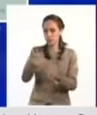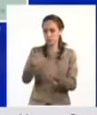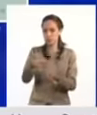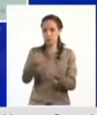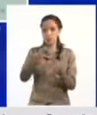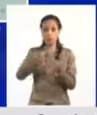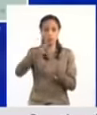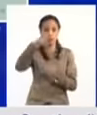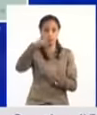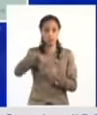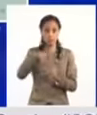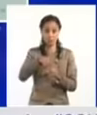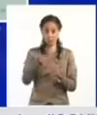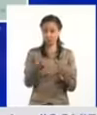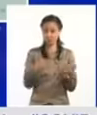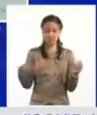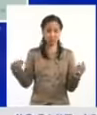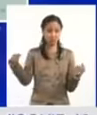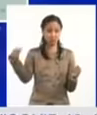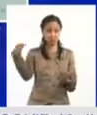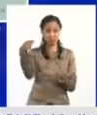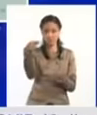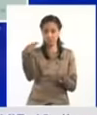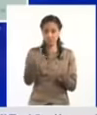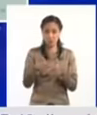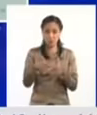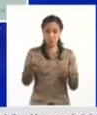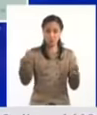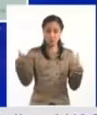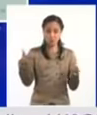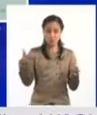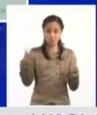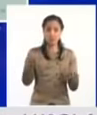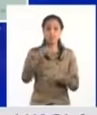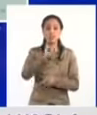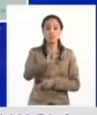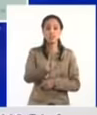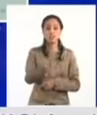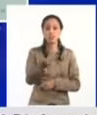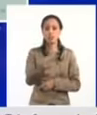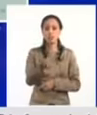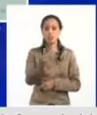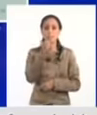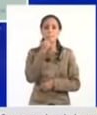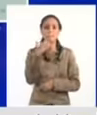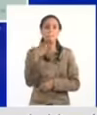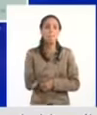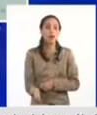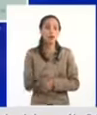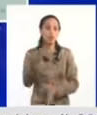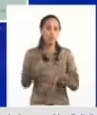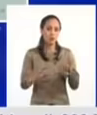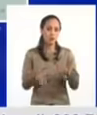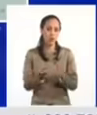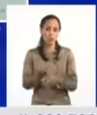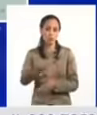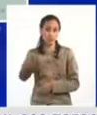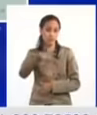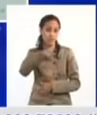más alta de incremento que hemos tenido, 610 más que el día anterior,